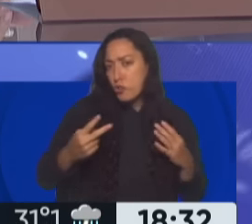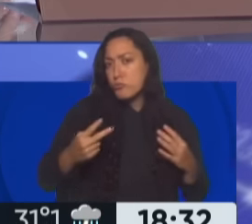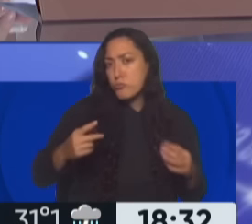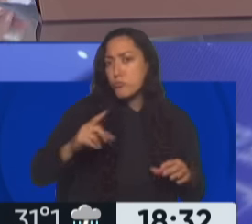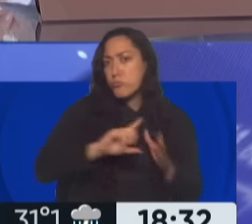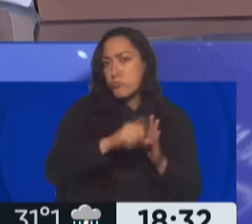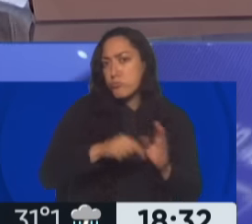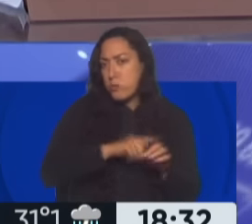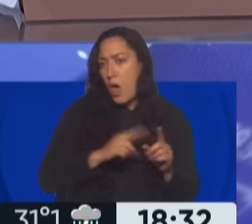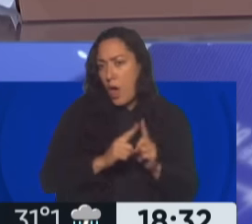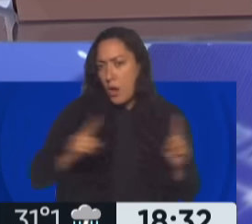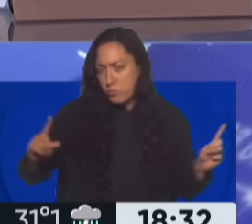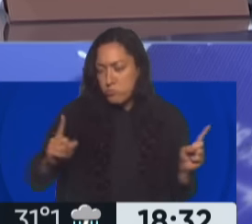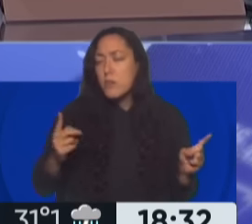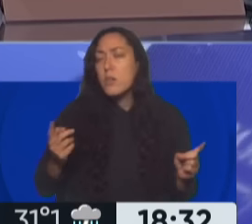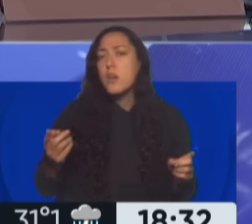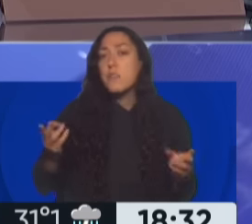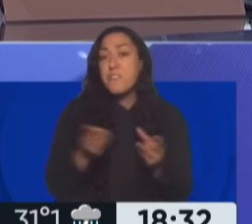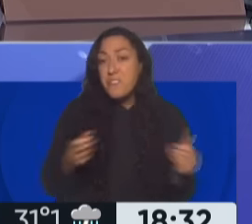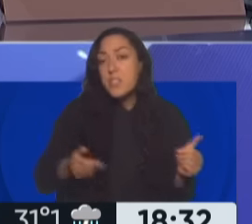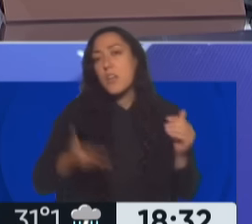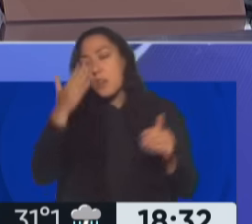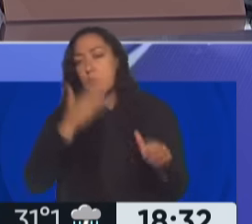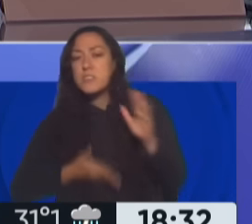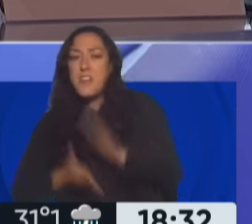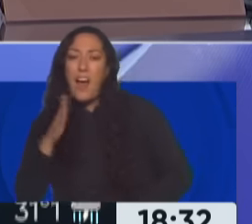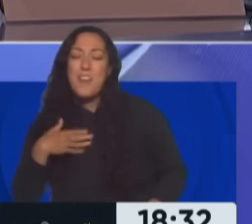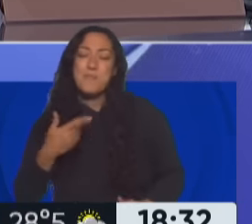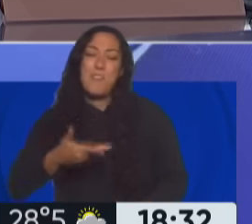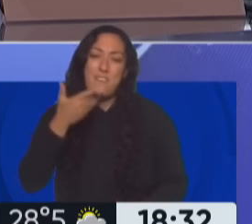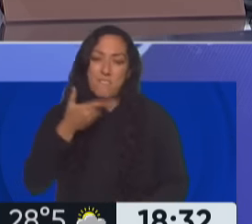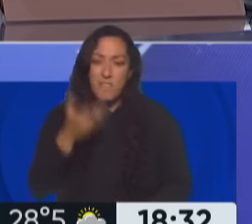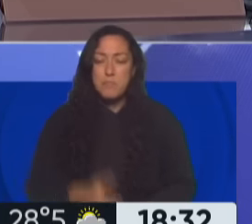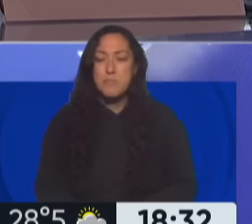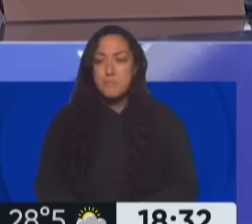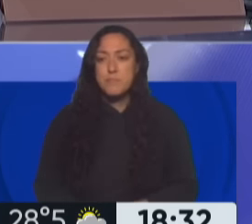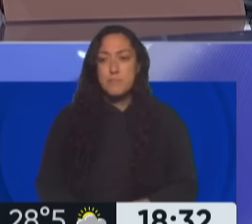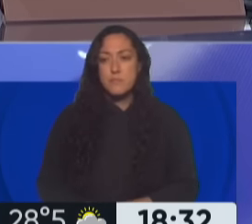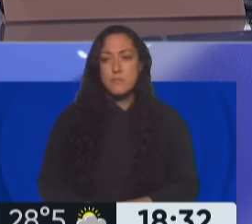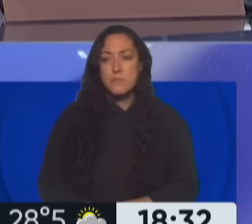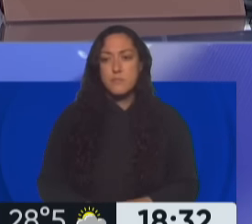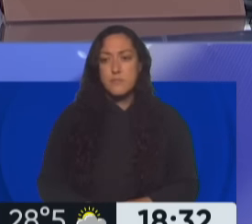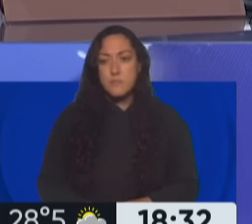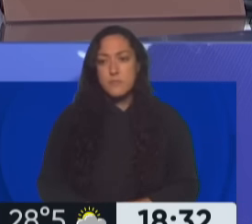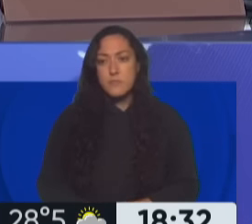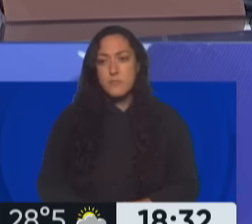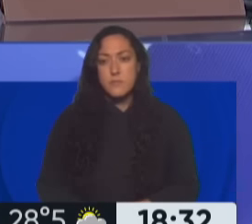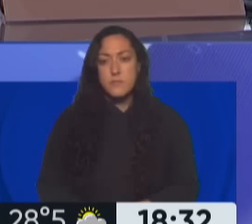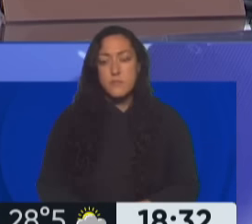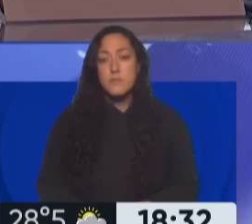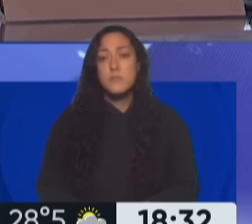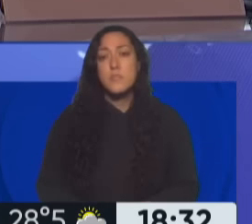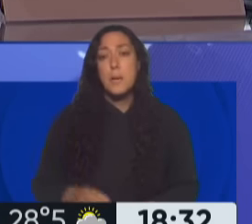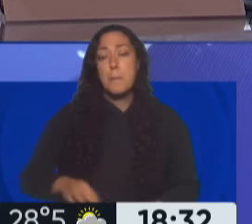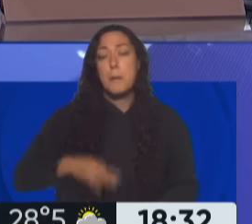rato. Sí, a solas, bueno, y esas palabras que le dedicaba a Trump, a quien decíamos, recordamos también que le entregó directamente la medalla del